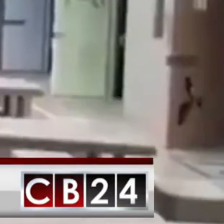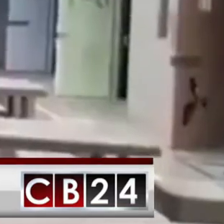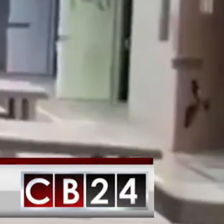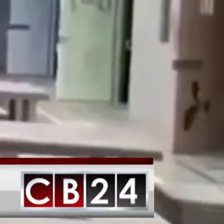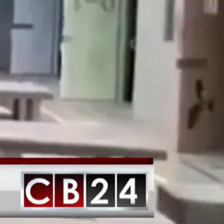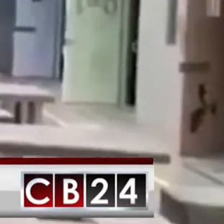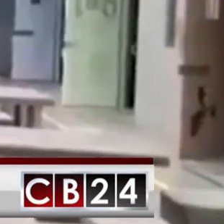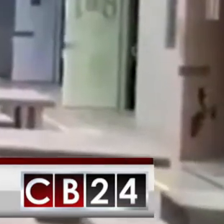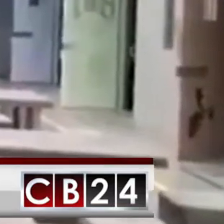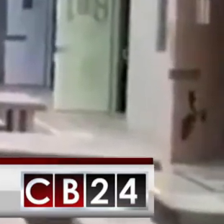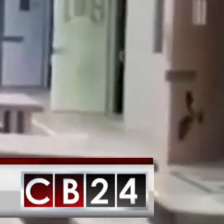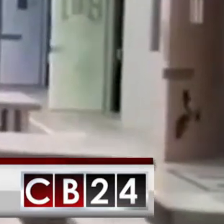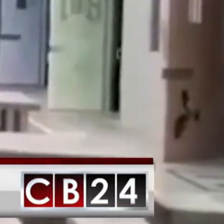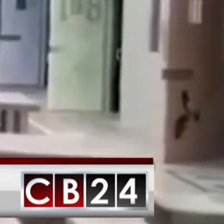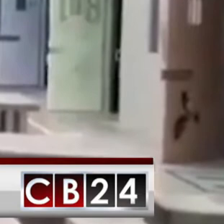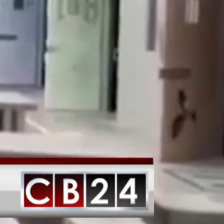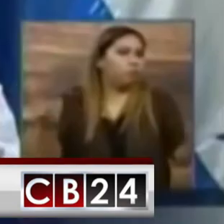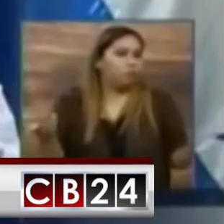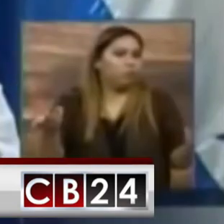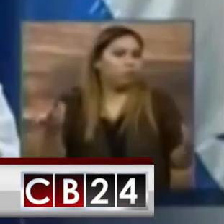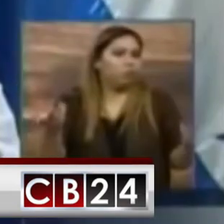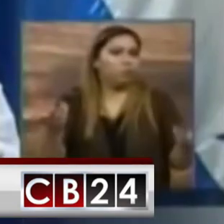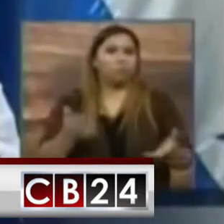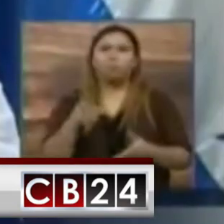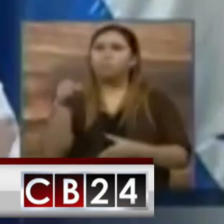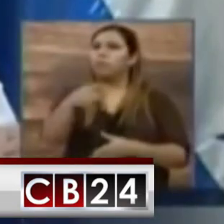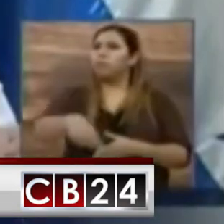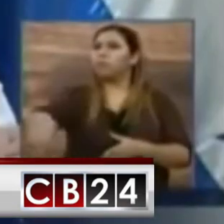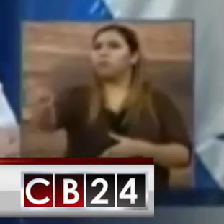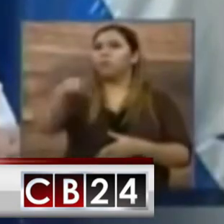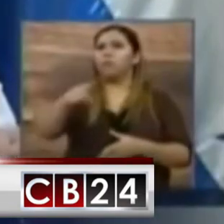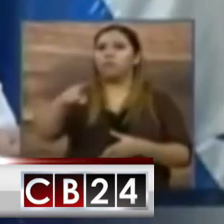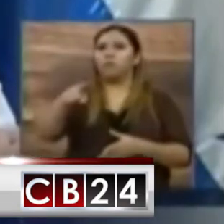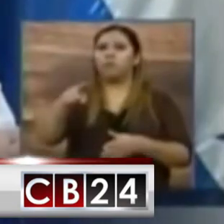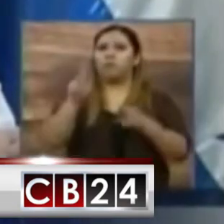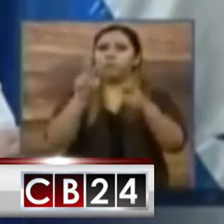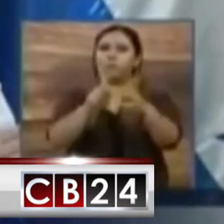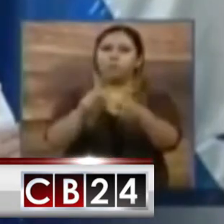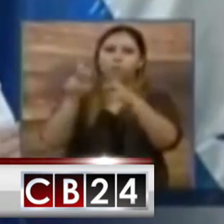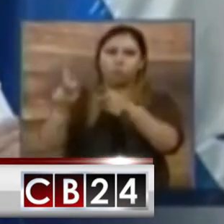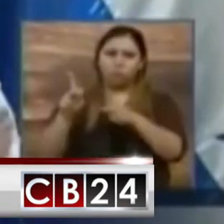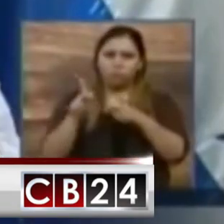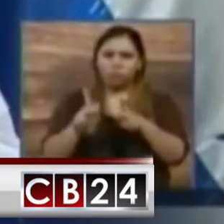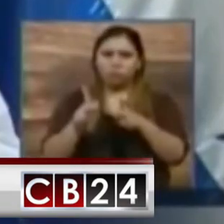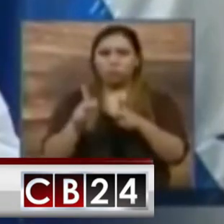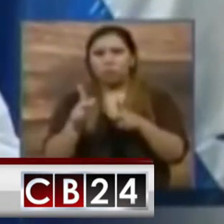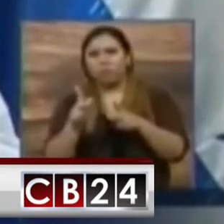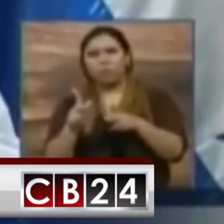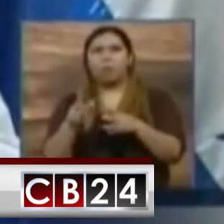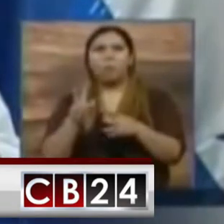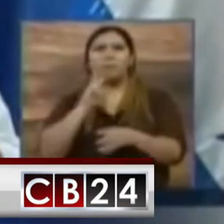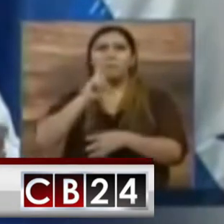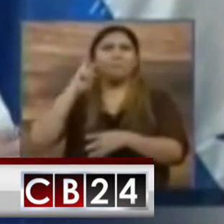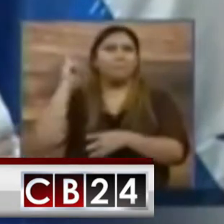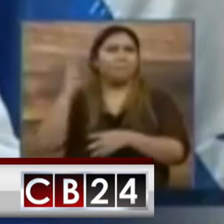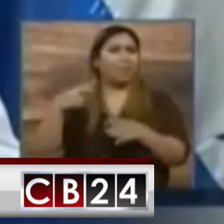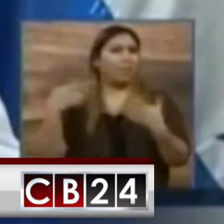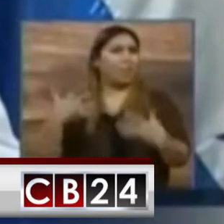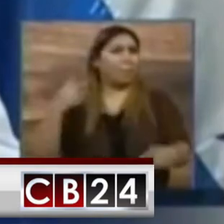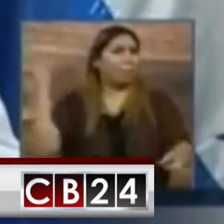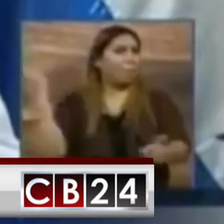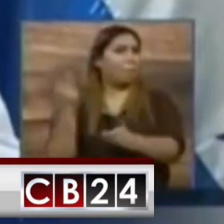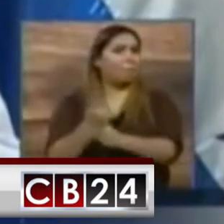de estos reclusos son de baja peligrosidad son gente de mediana peligrosidad o de mínima